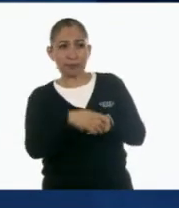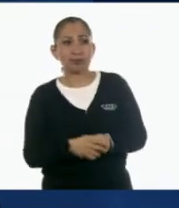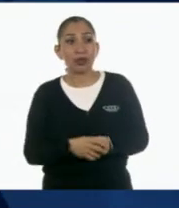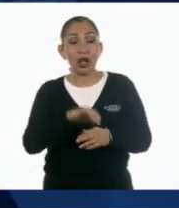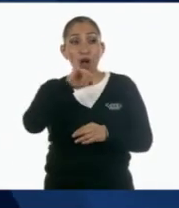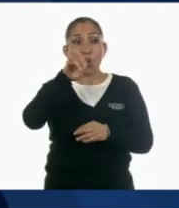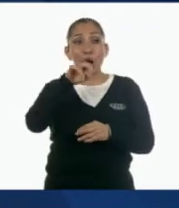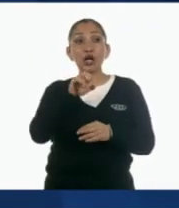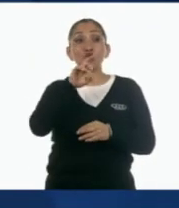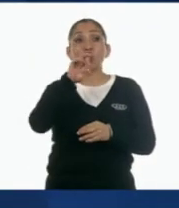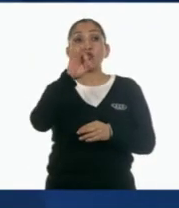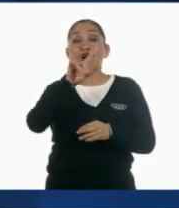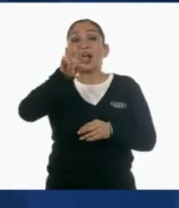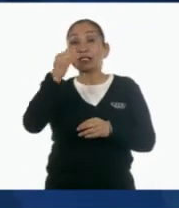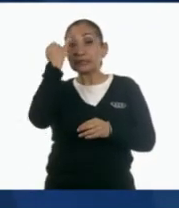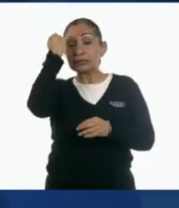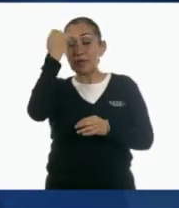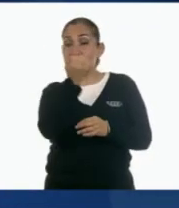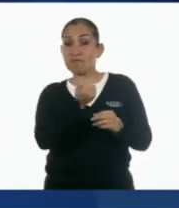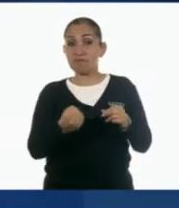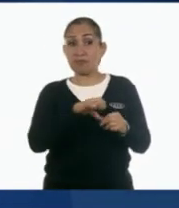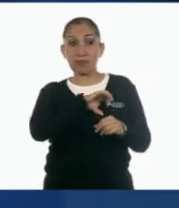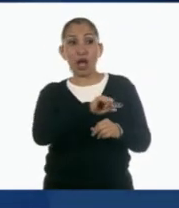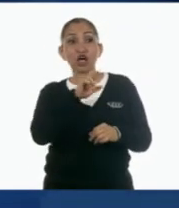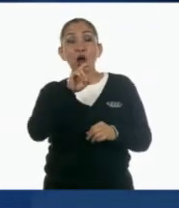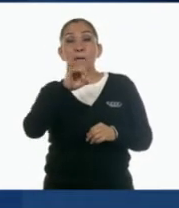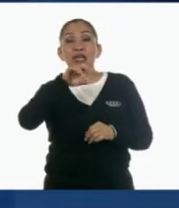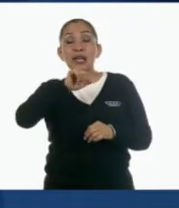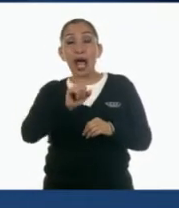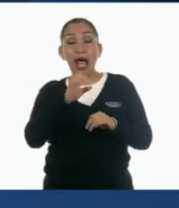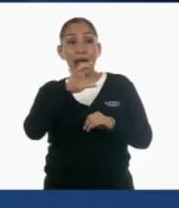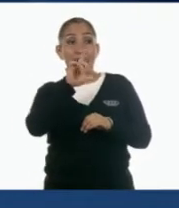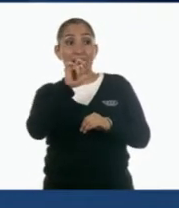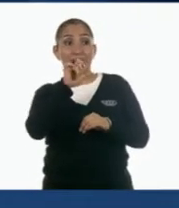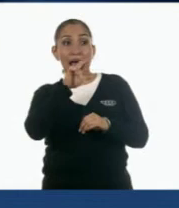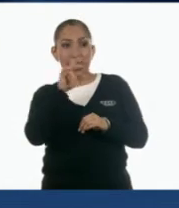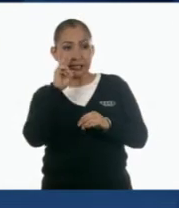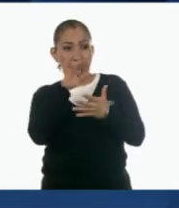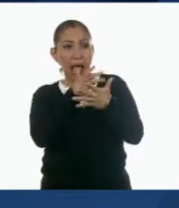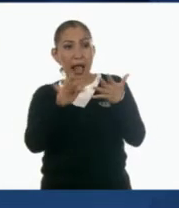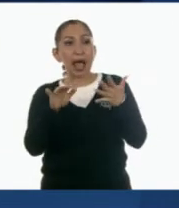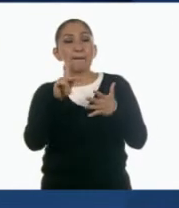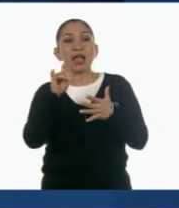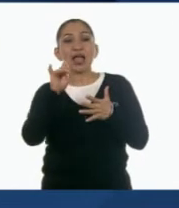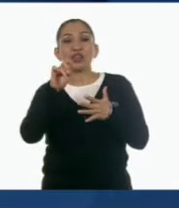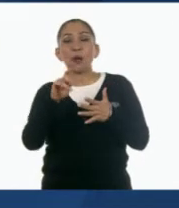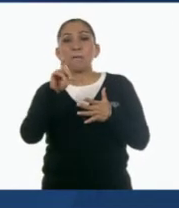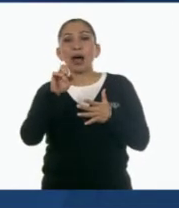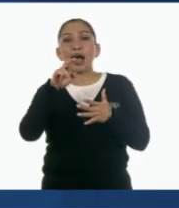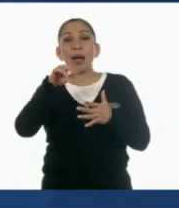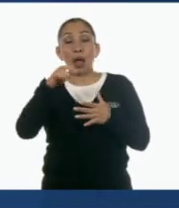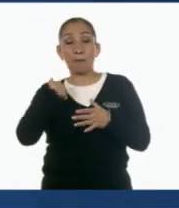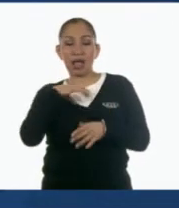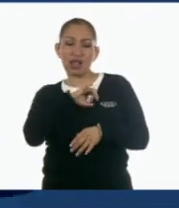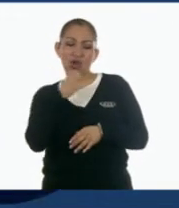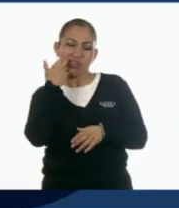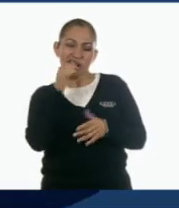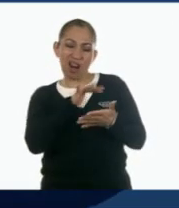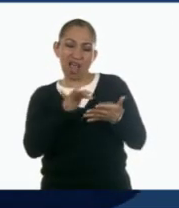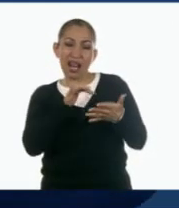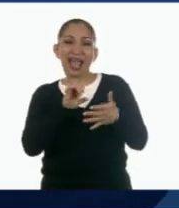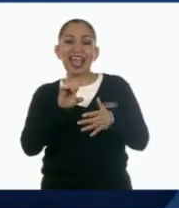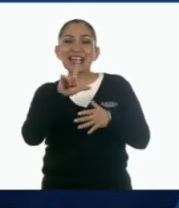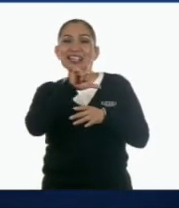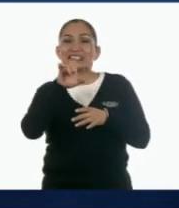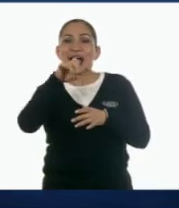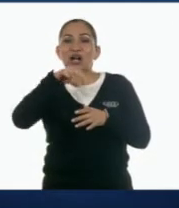Juan Rulfo es el autor favorito de Romina. Clara ya leyó Pedro Páramo. A mí se me antoja leer El llano en